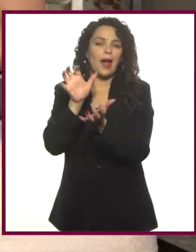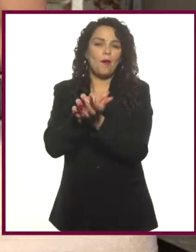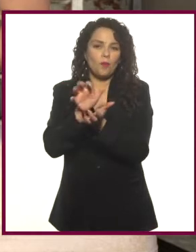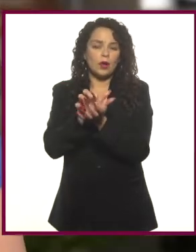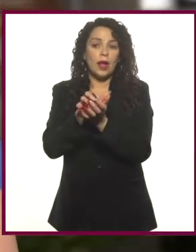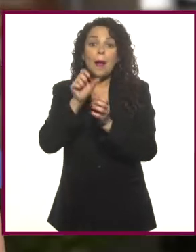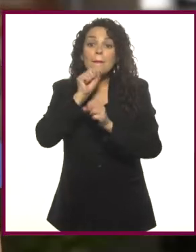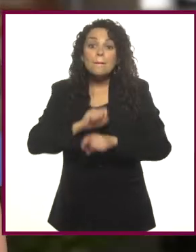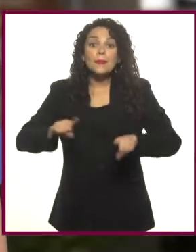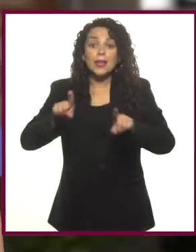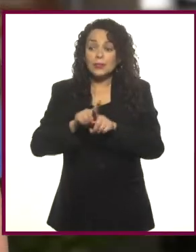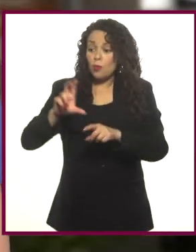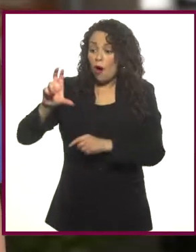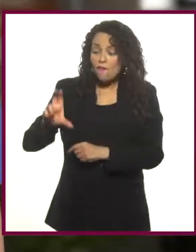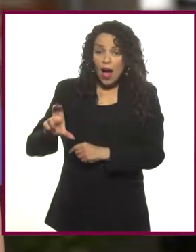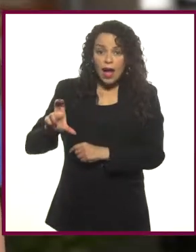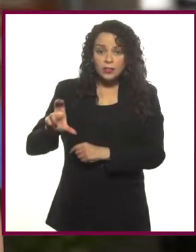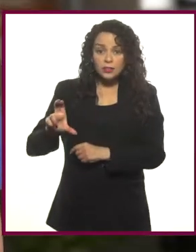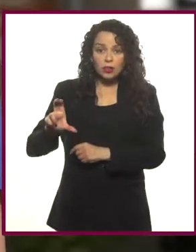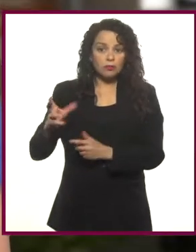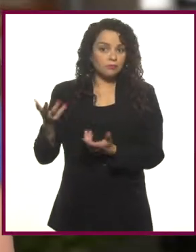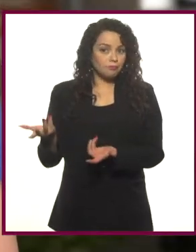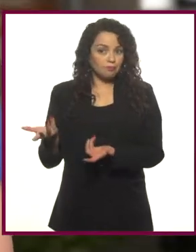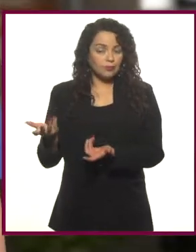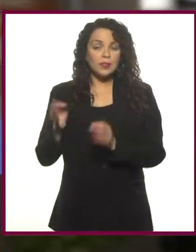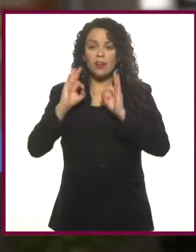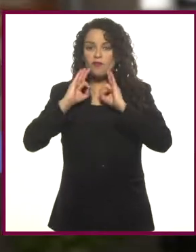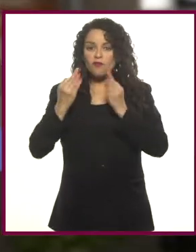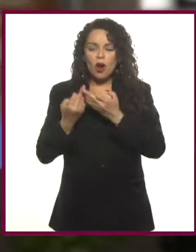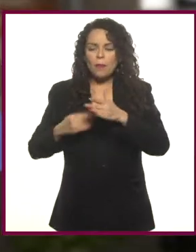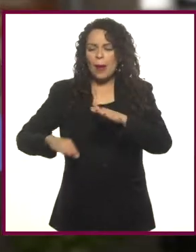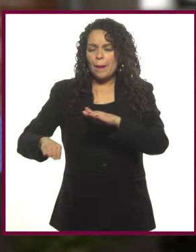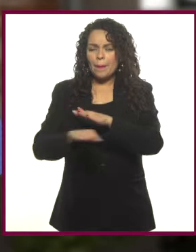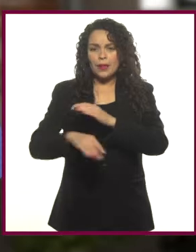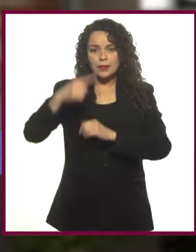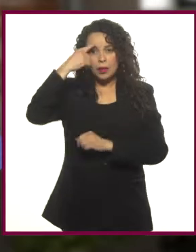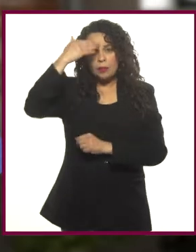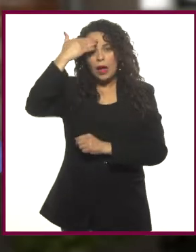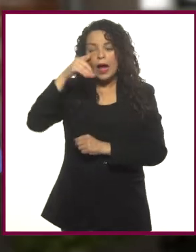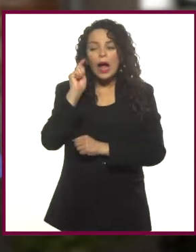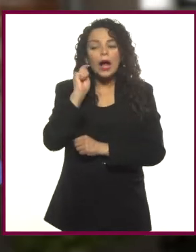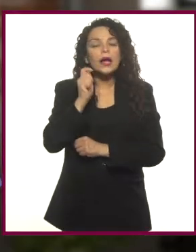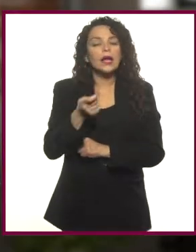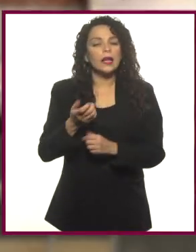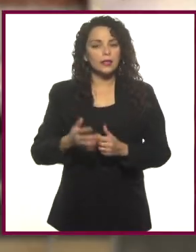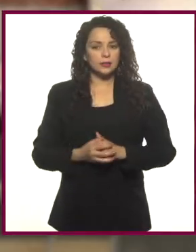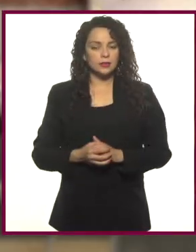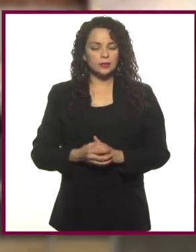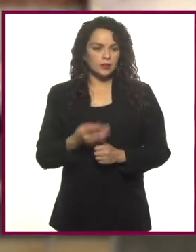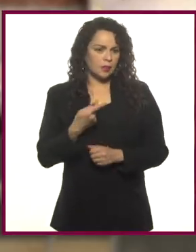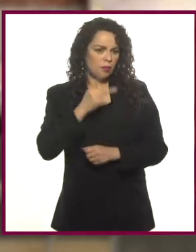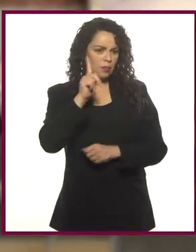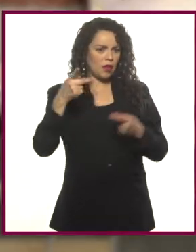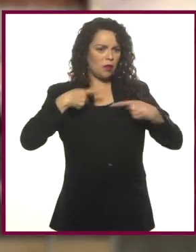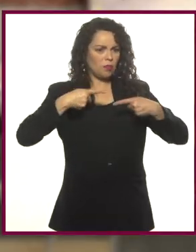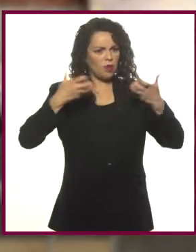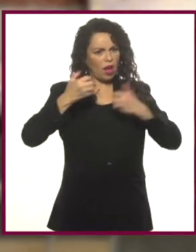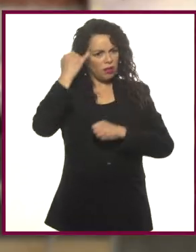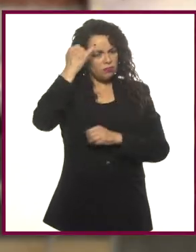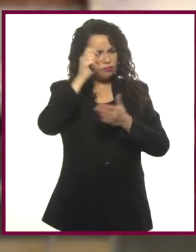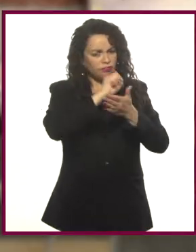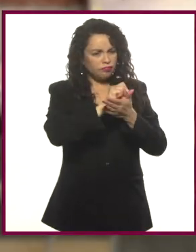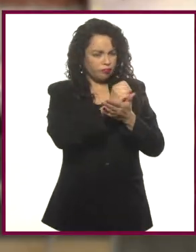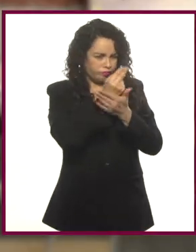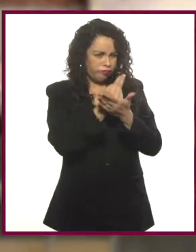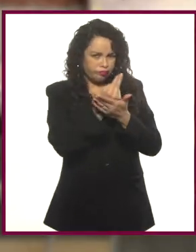hamburguesa. Y lo mismo pasa con el vaso. De nuevo, solo un mínimo de formas básicas para saber lo que es. Pero, ¿qué tal que el